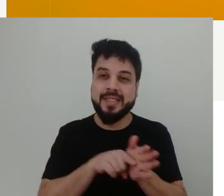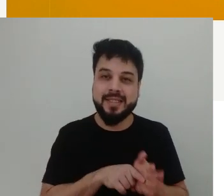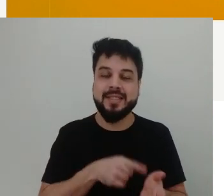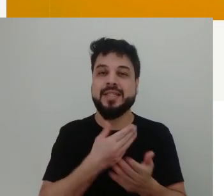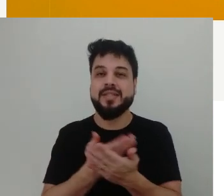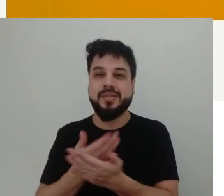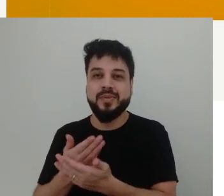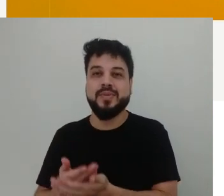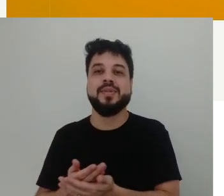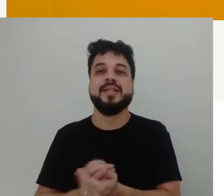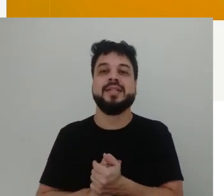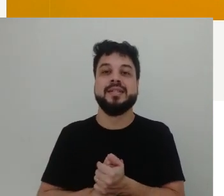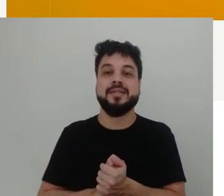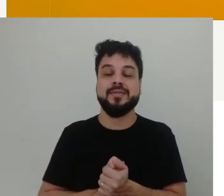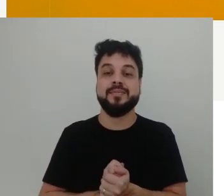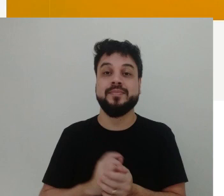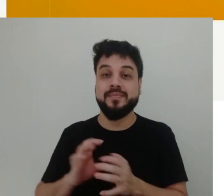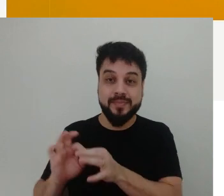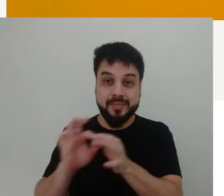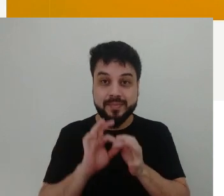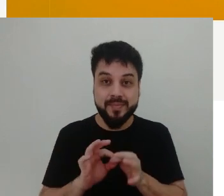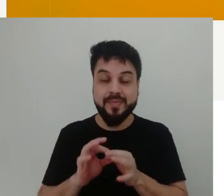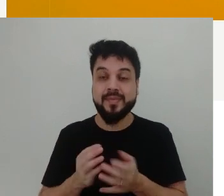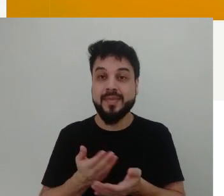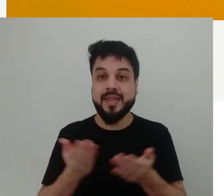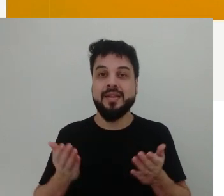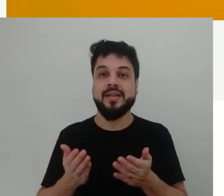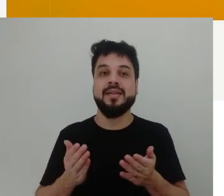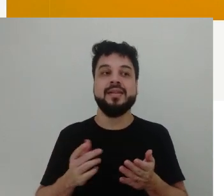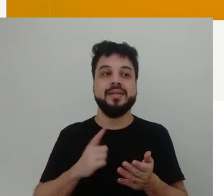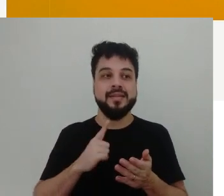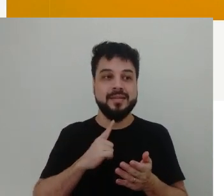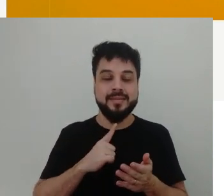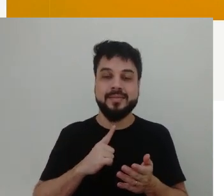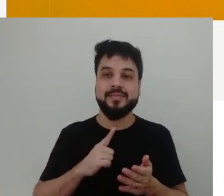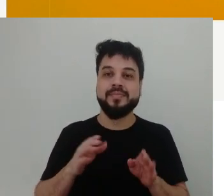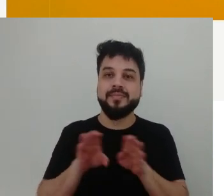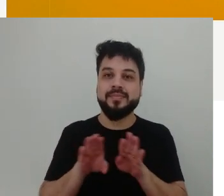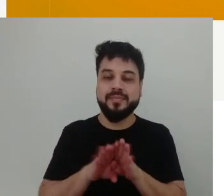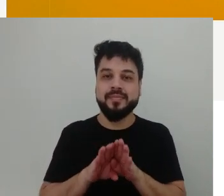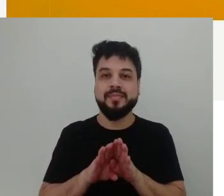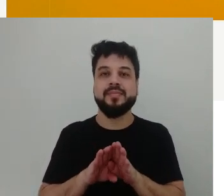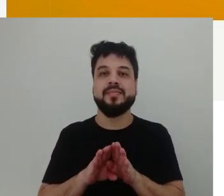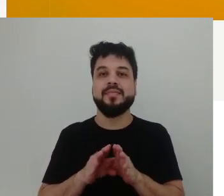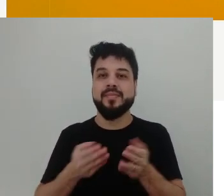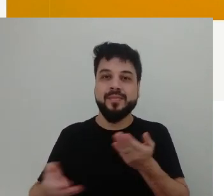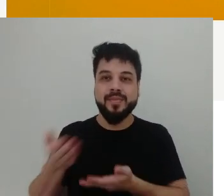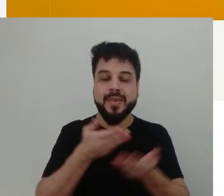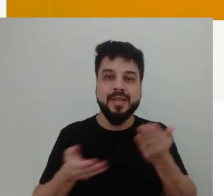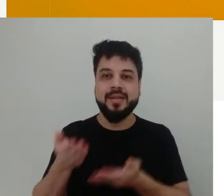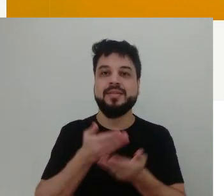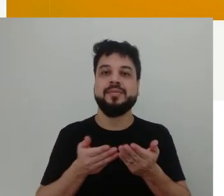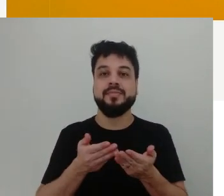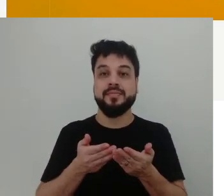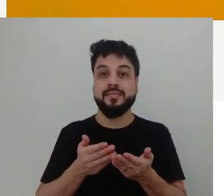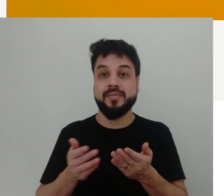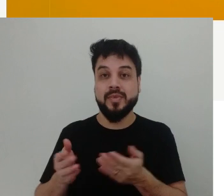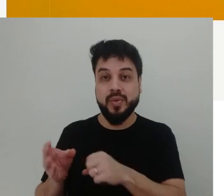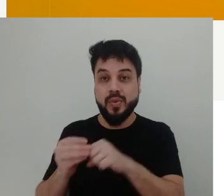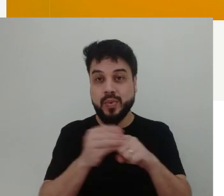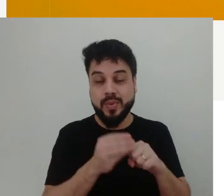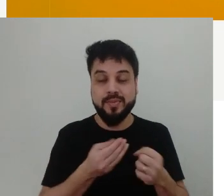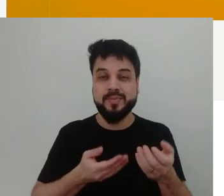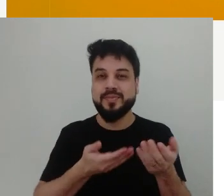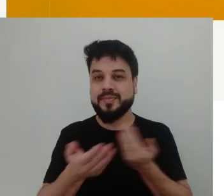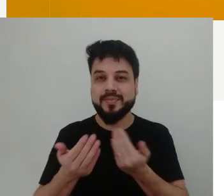intercambio de conocimiento, me parece muy rico y les agradezco muchísimo. Bueno, muy bien.